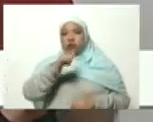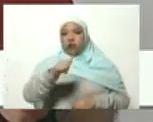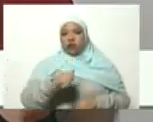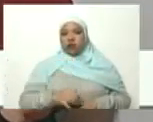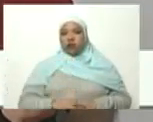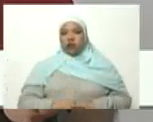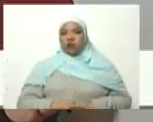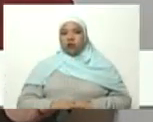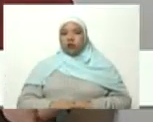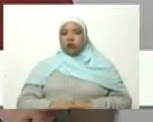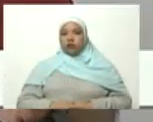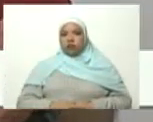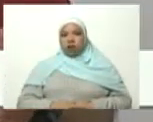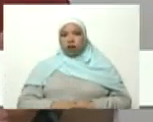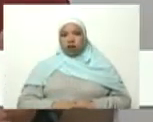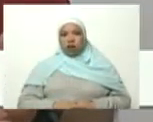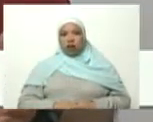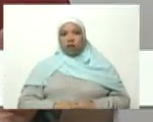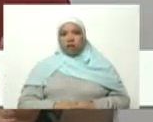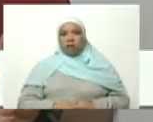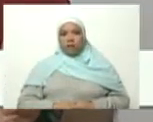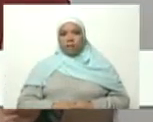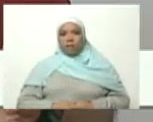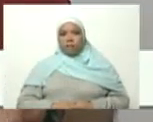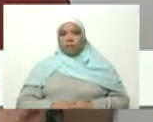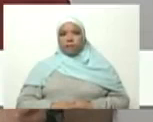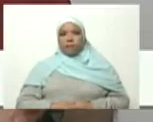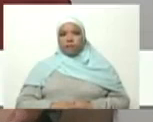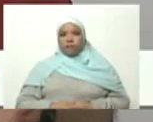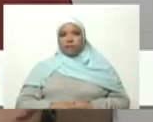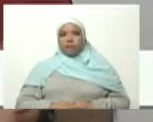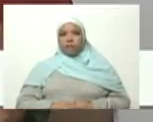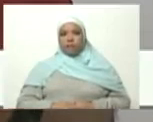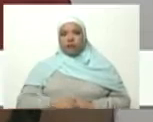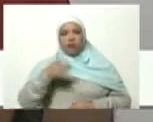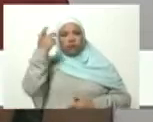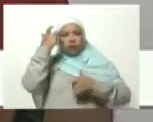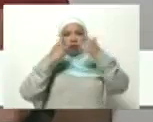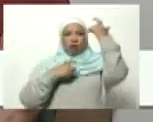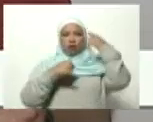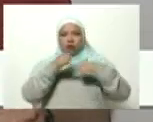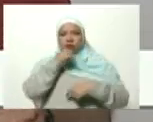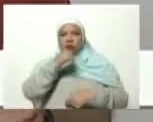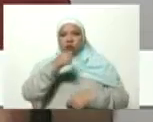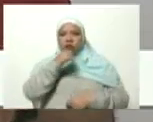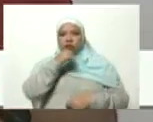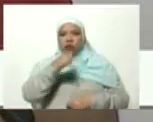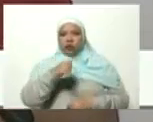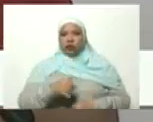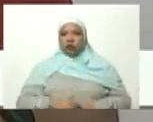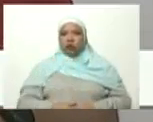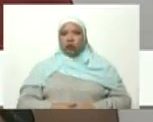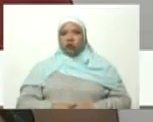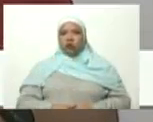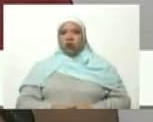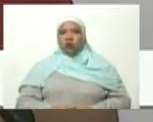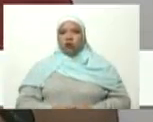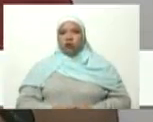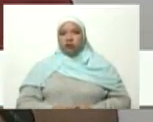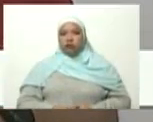en este país el jefe o jefa de Estado será un chavista, una chavista, un revolucionario, una revolucionaria.